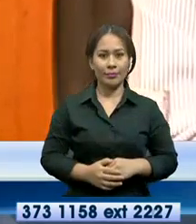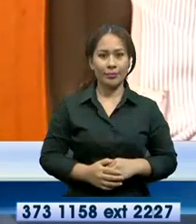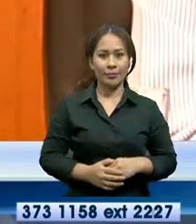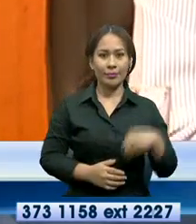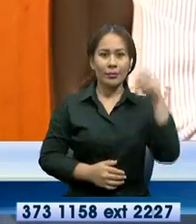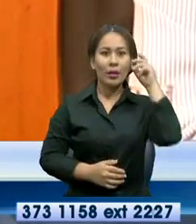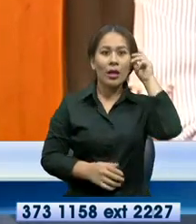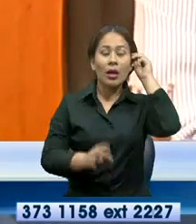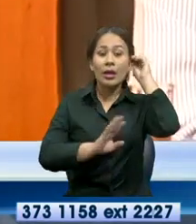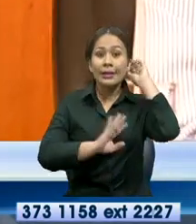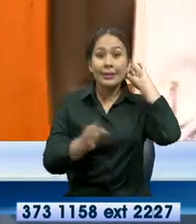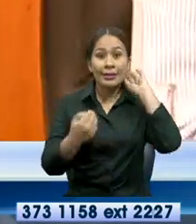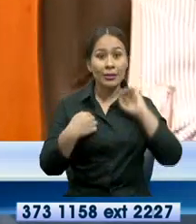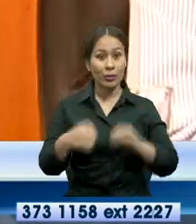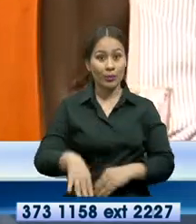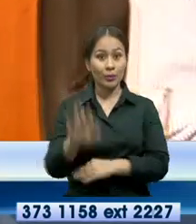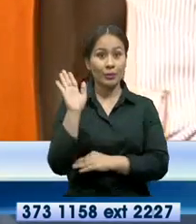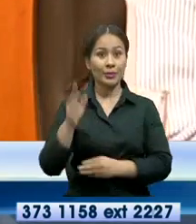será entregada pues